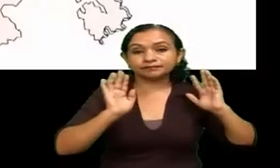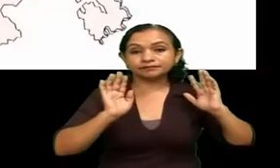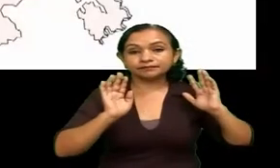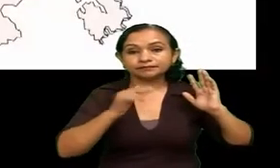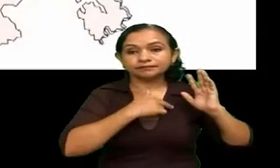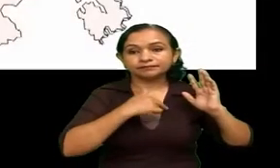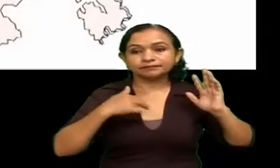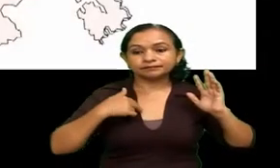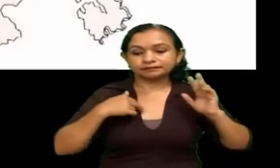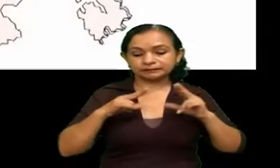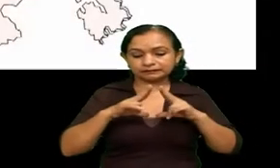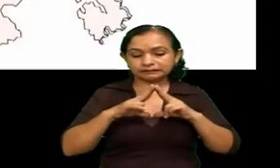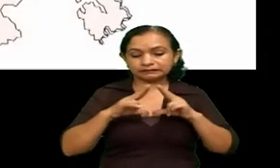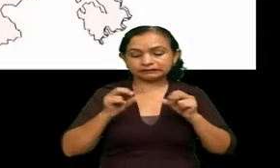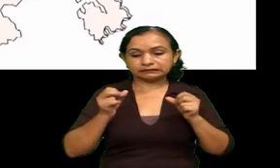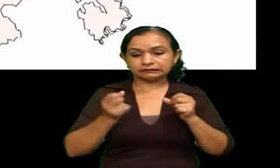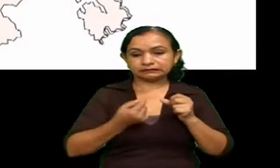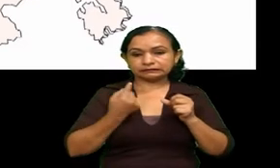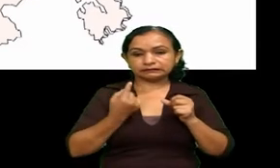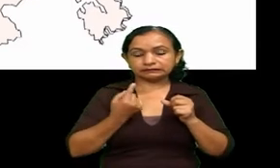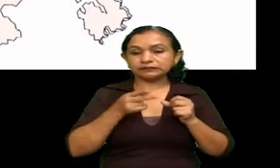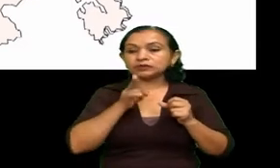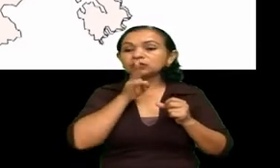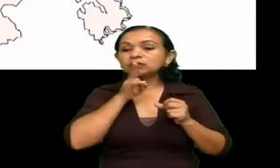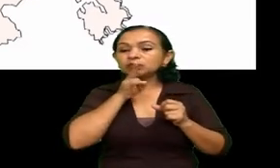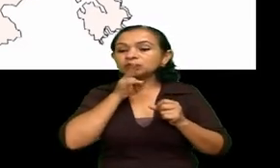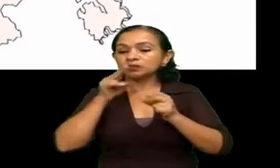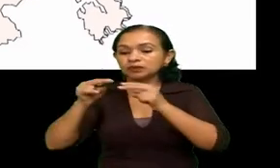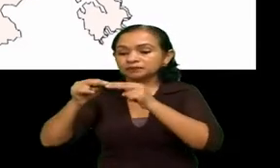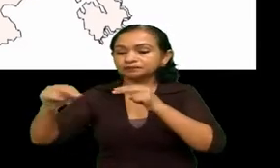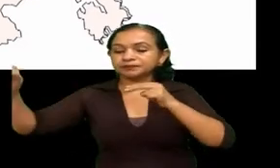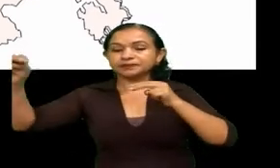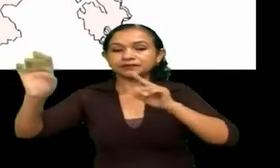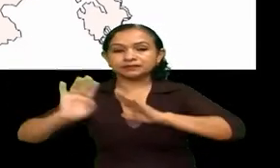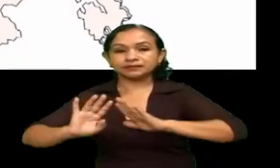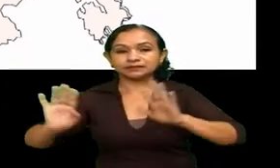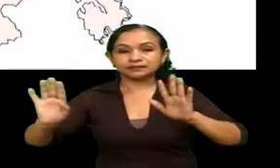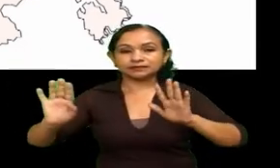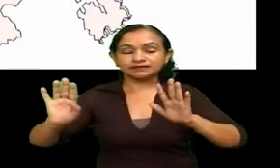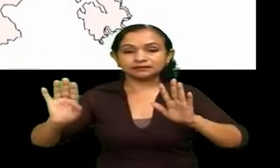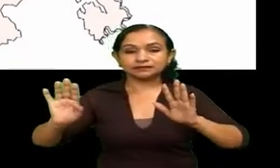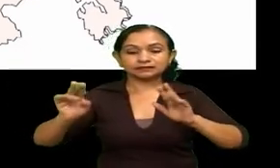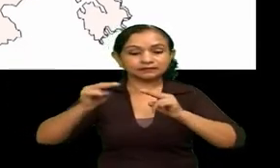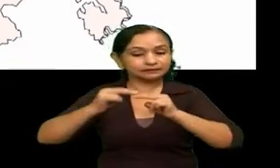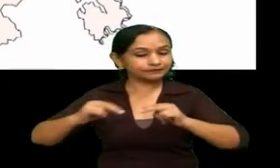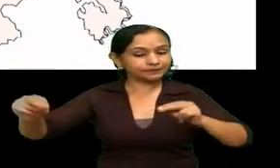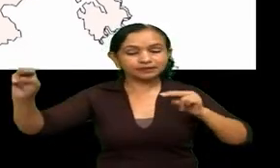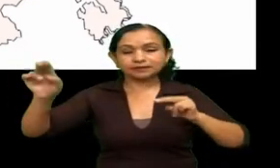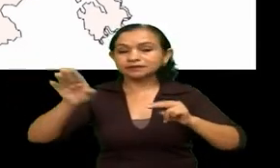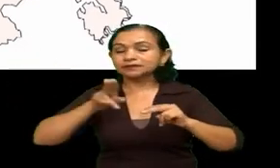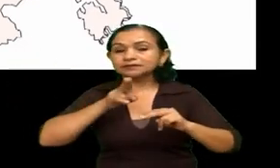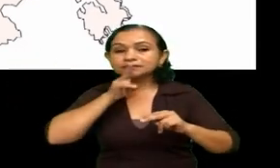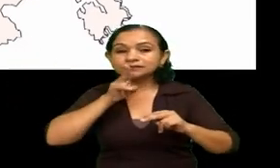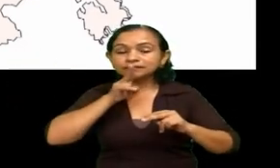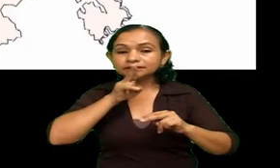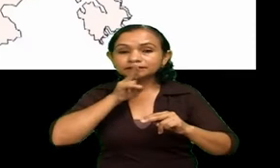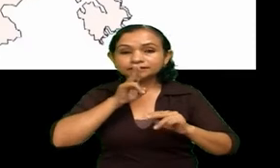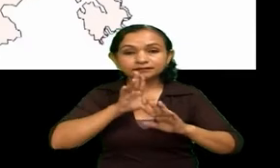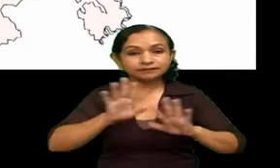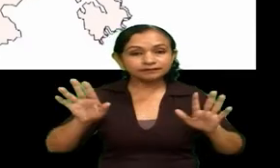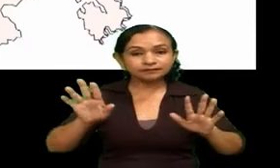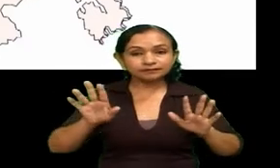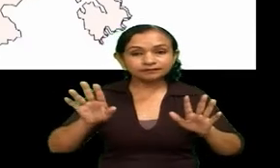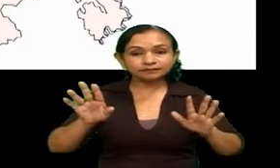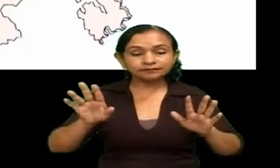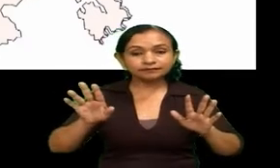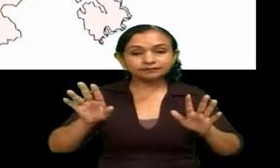donde nos deja suelto y se va Honduras, se desconecta totalmente todo el sistema hondureño y arrastra